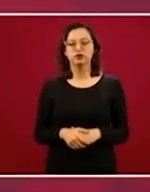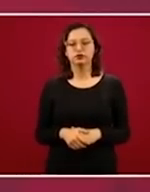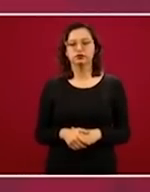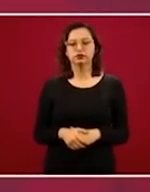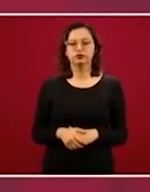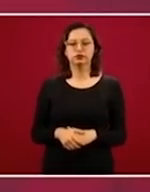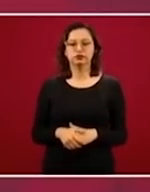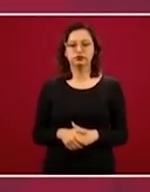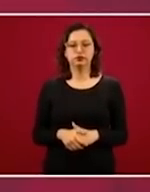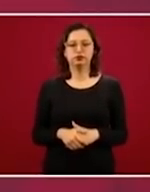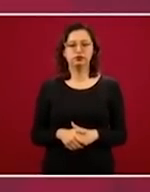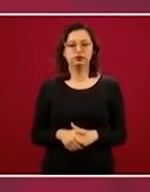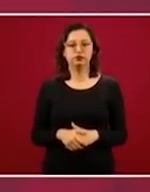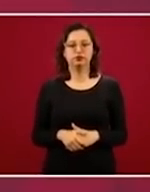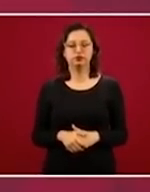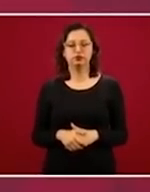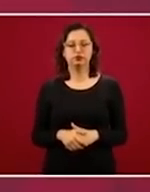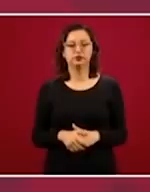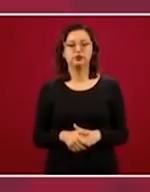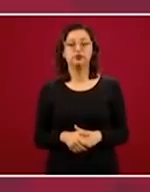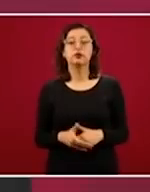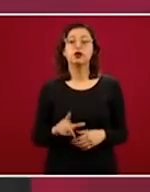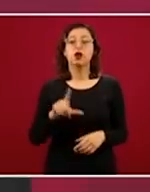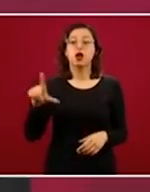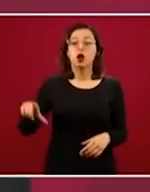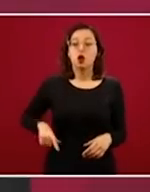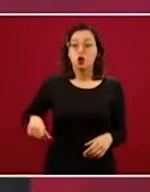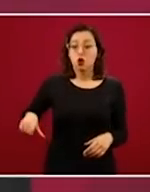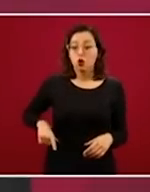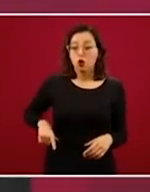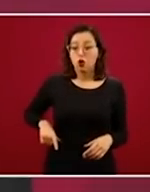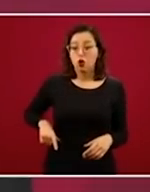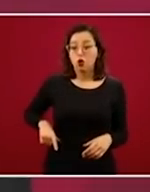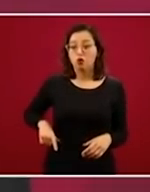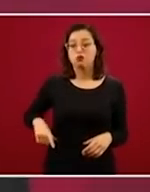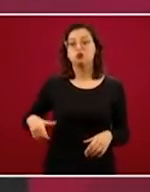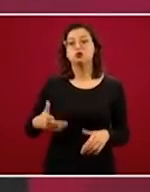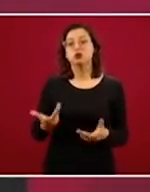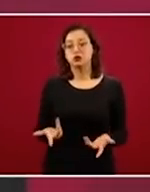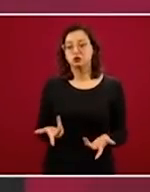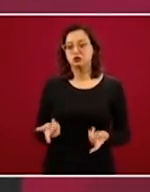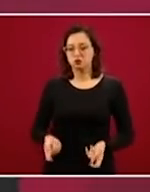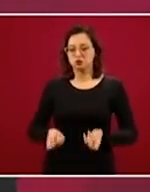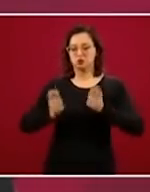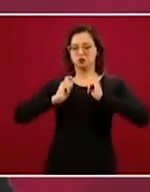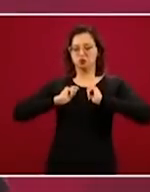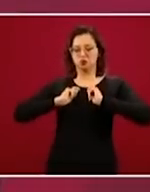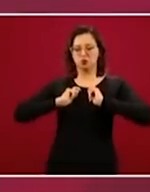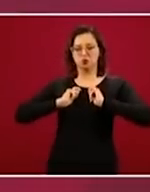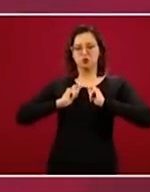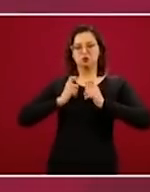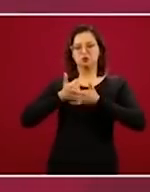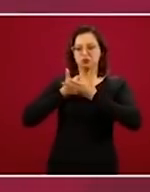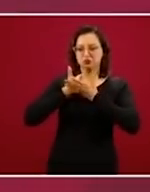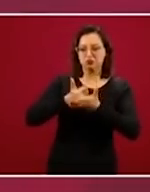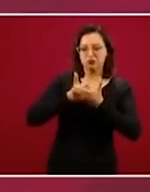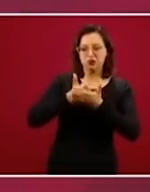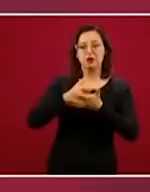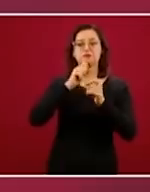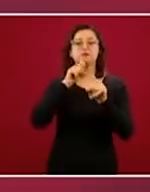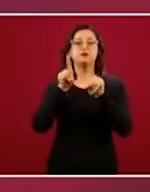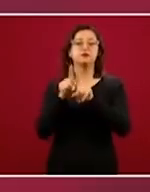e el gobierno nuestro está ayudando para que haya